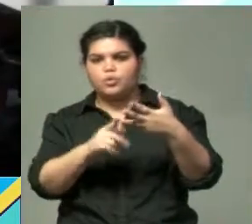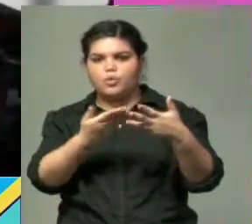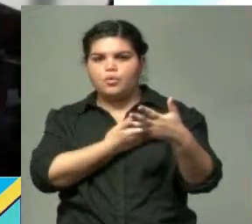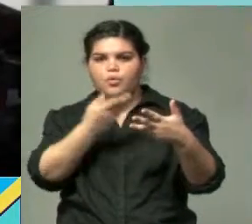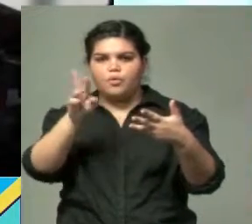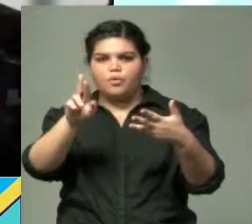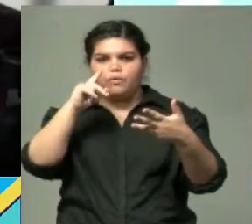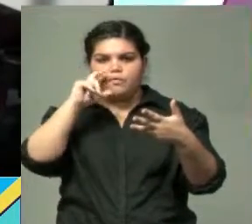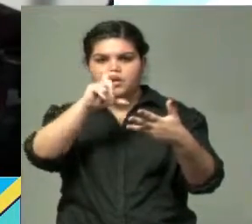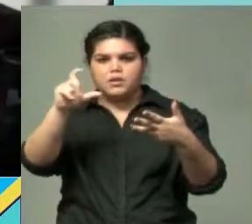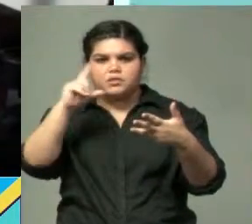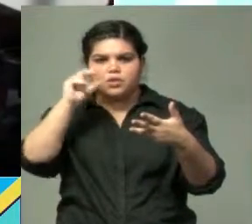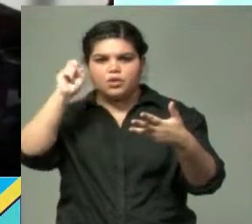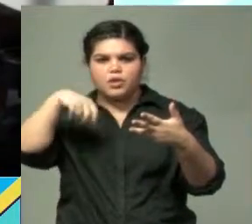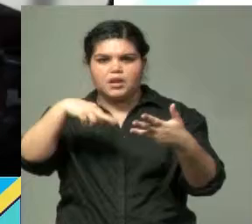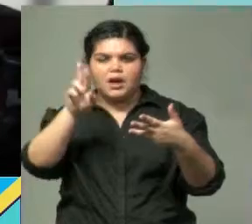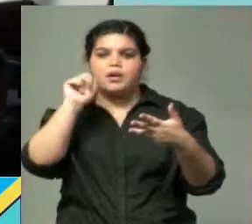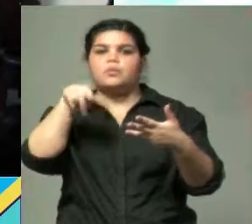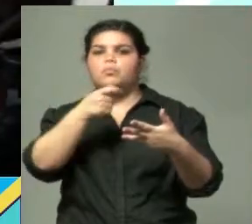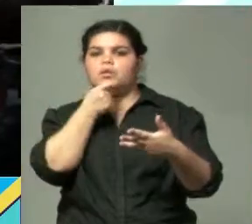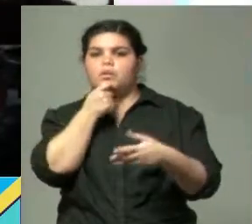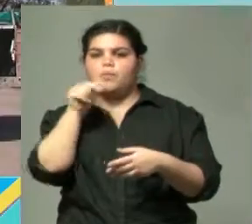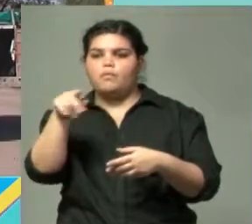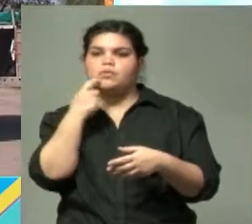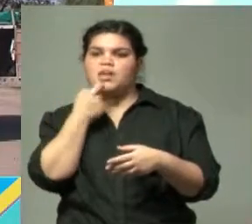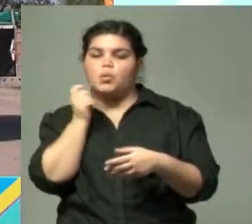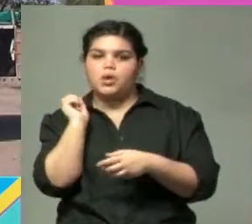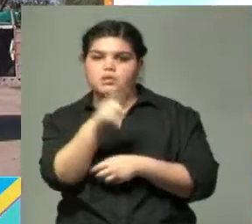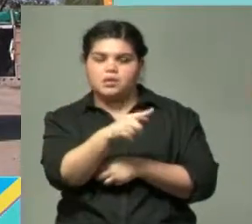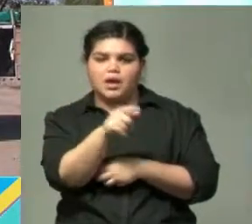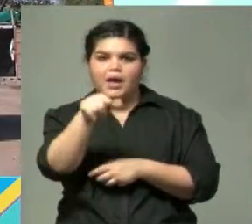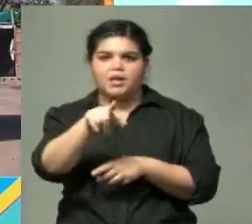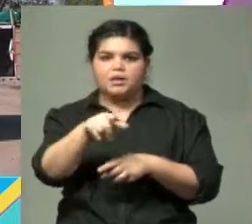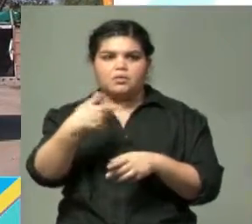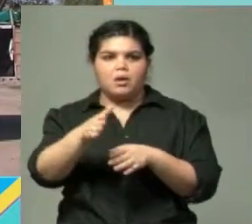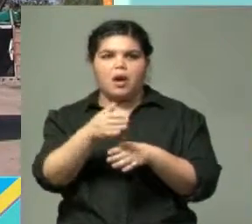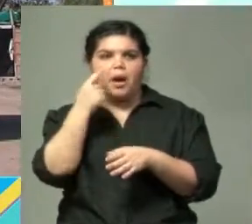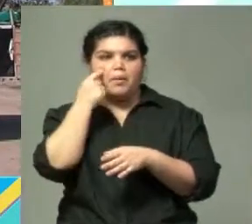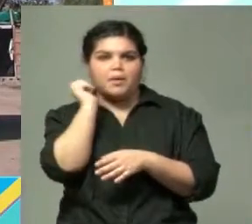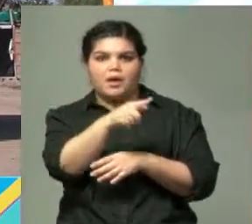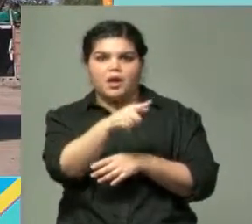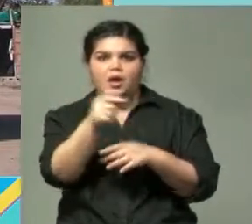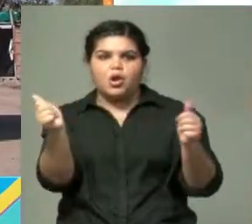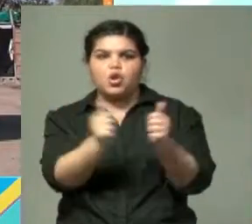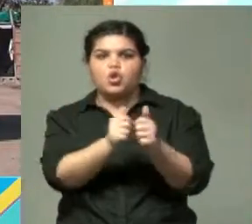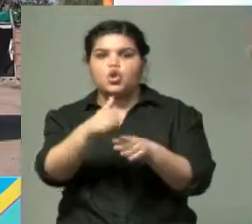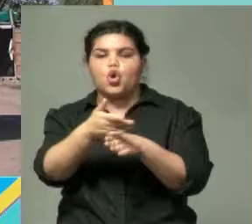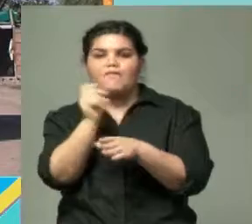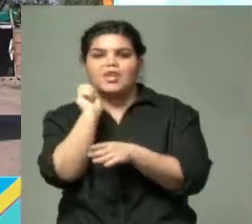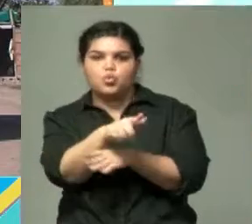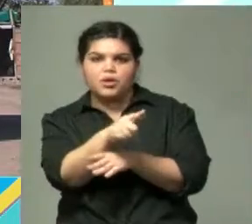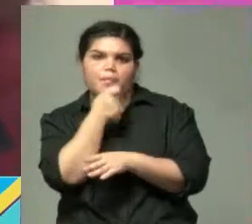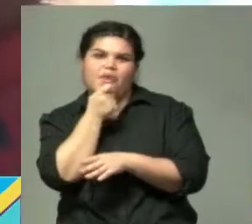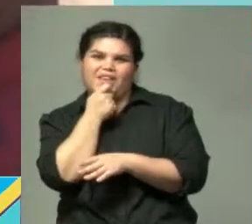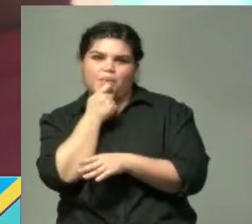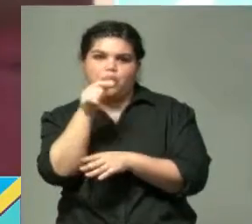Y vos hablabas de San Luis, te fuiste a vivir a San Luis, entonces tu novia se queda sin empleo porque va con vos, digamos, hasta que consiga, ¿no? Ese tipo de cosas,